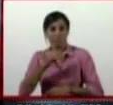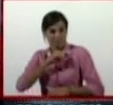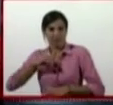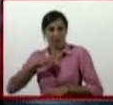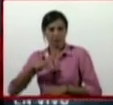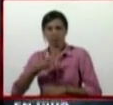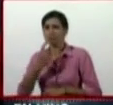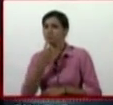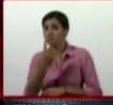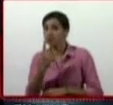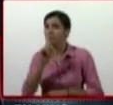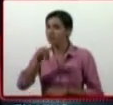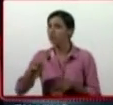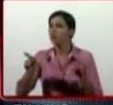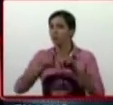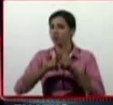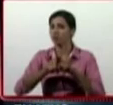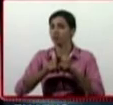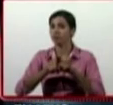que después terminaron allá,